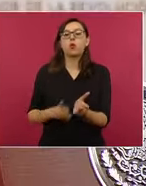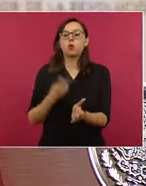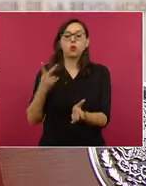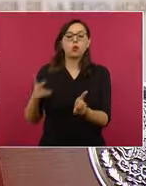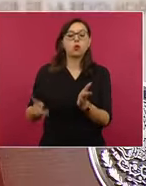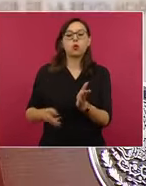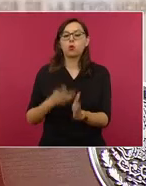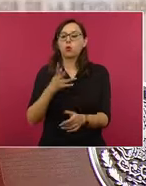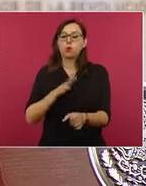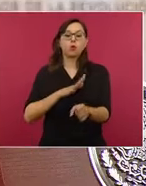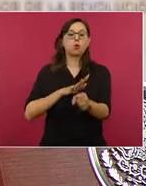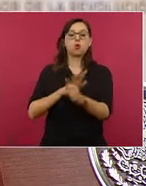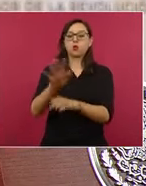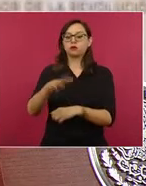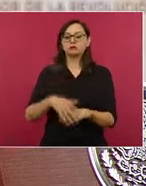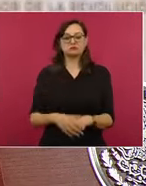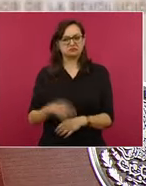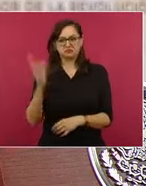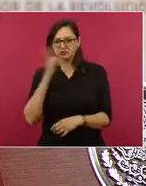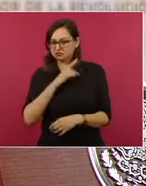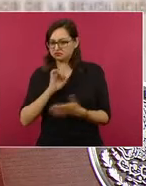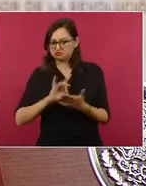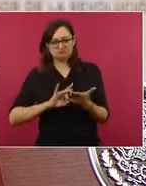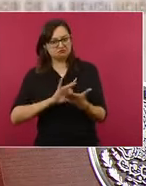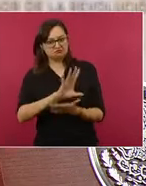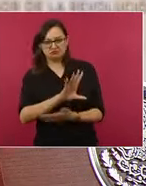debemos votar por la expulsión de Rusia,